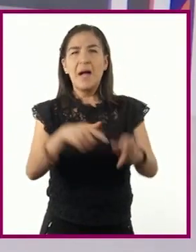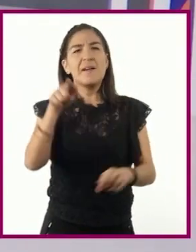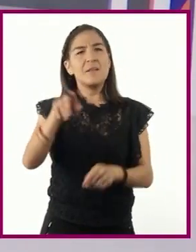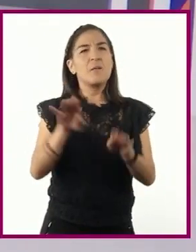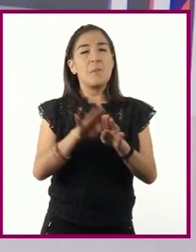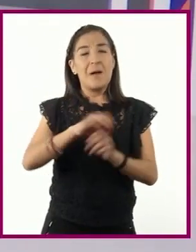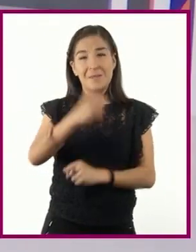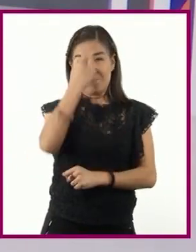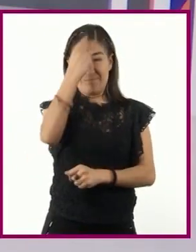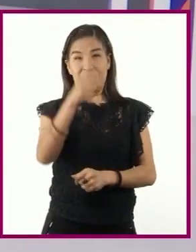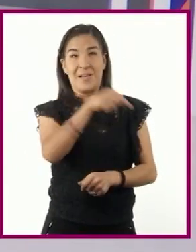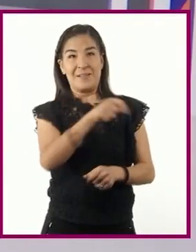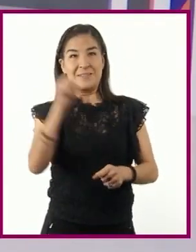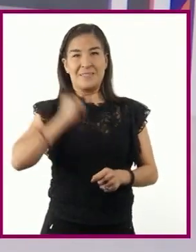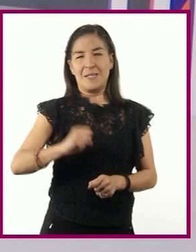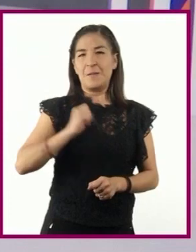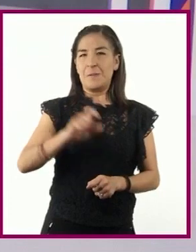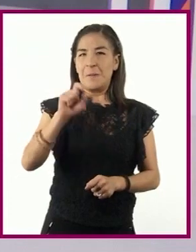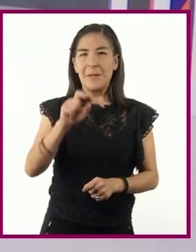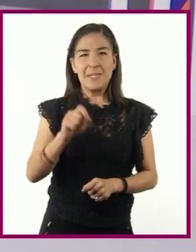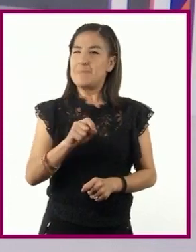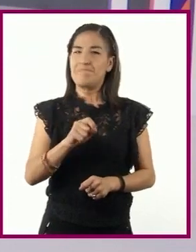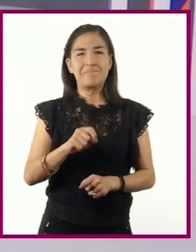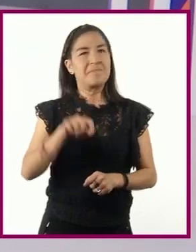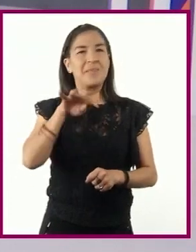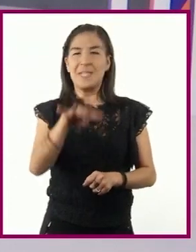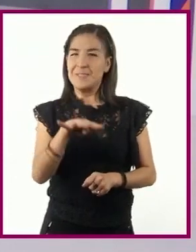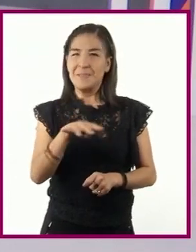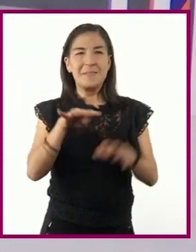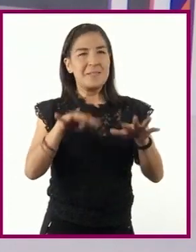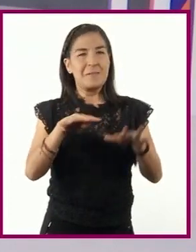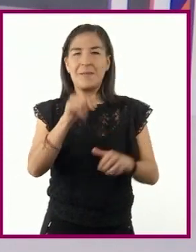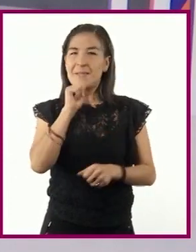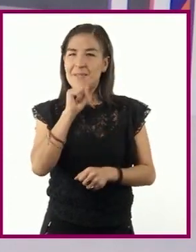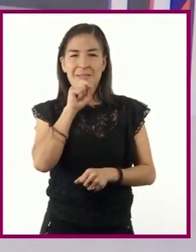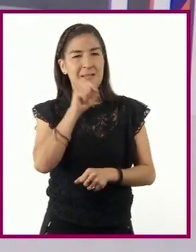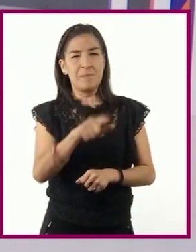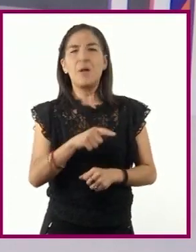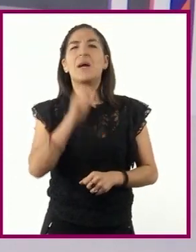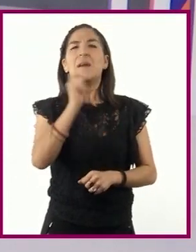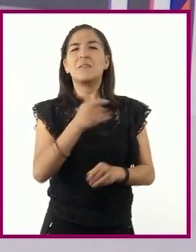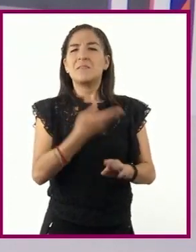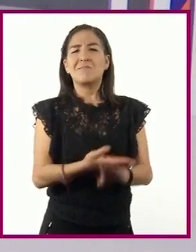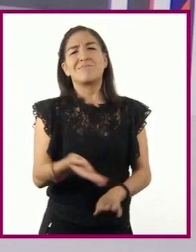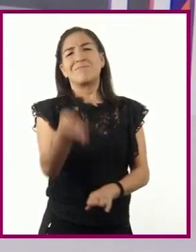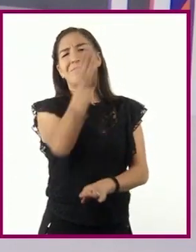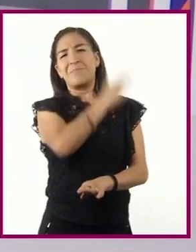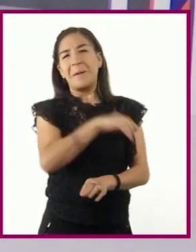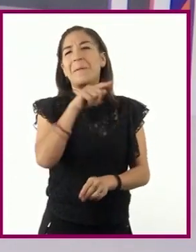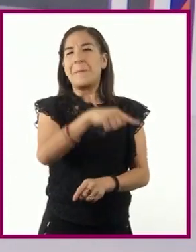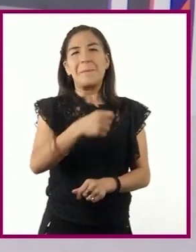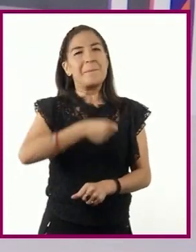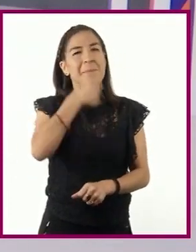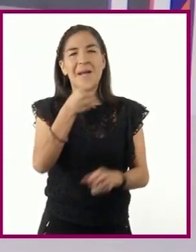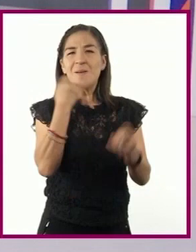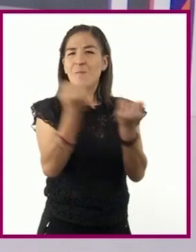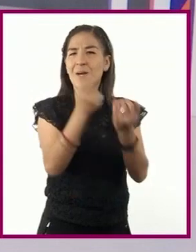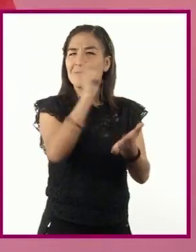las vanguardias del siglo XX ni en el XIX. En realidad es tan vieja como la poesía escrita.